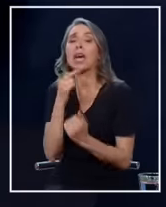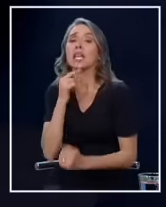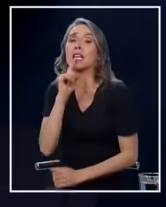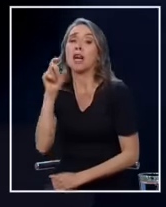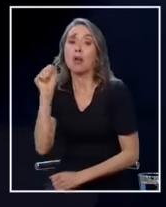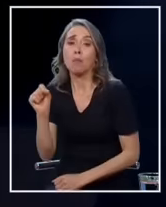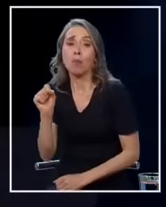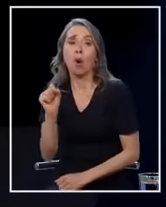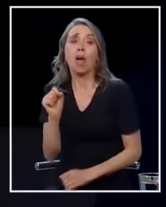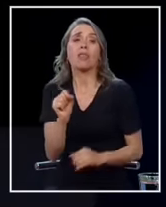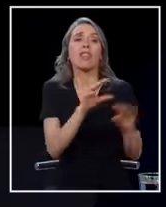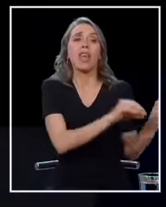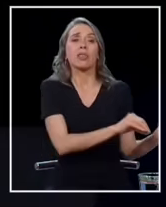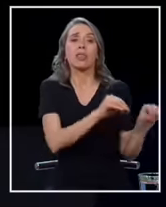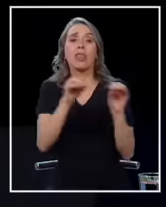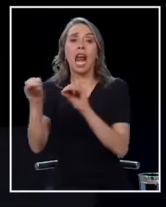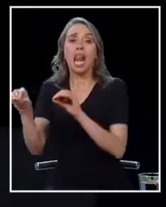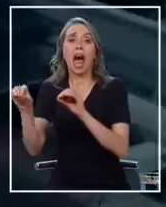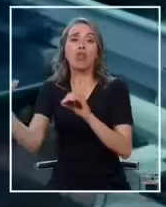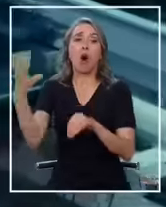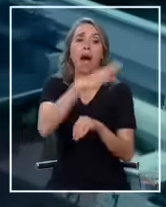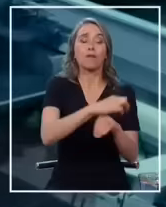del traslado para Melipilla.